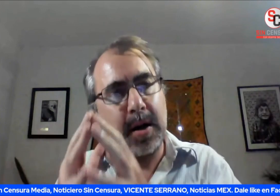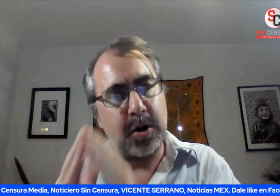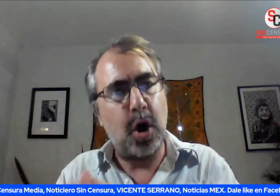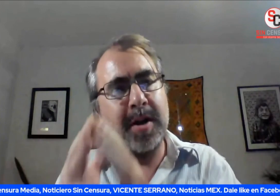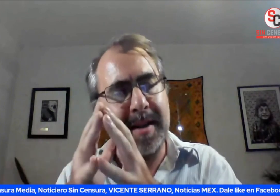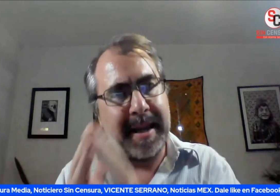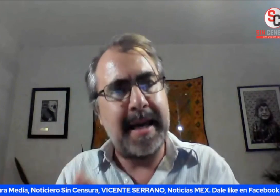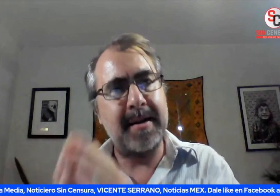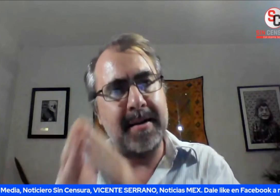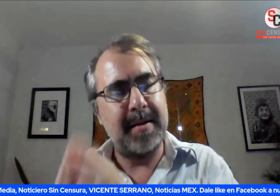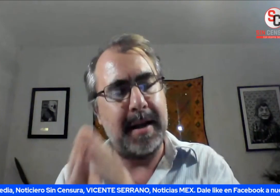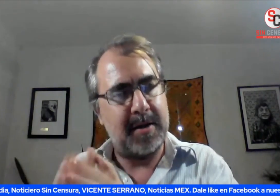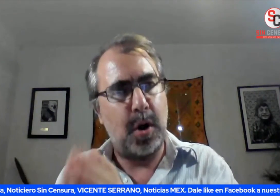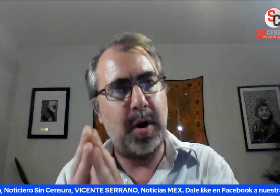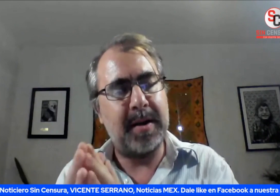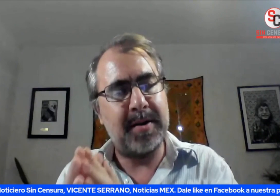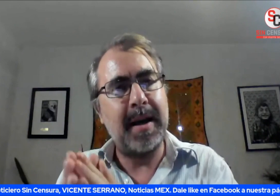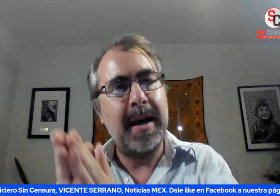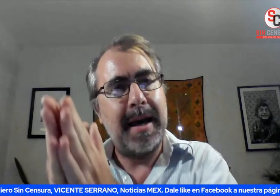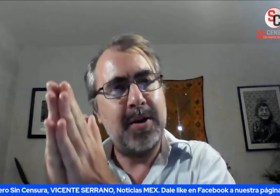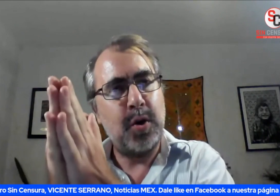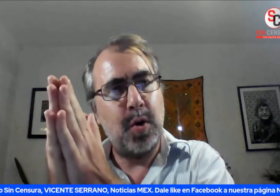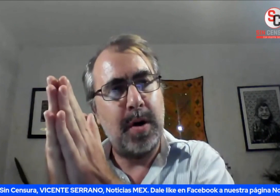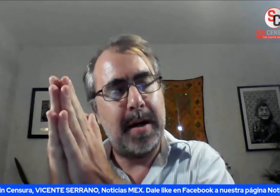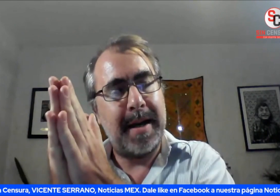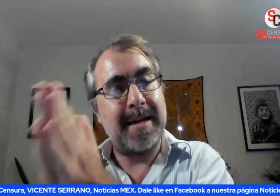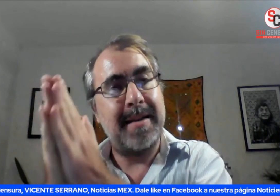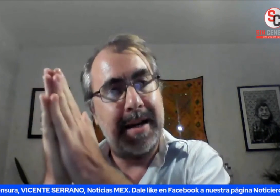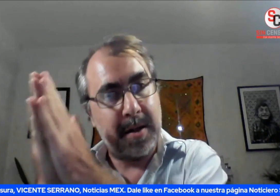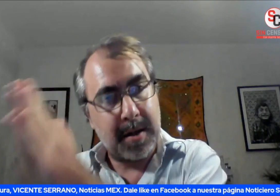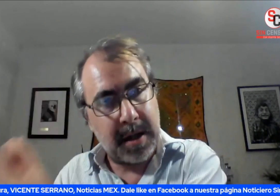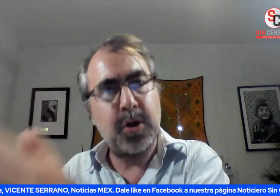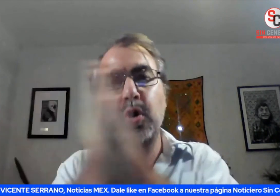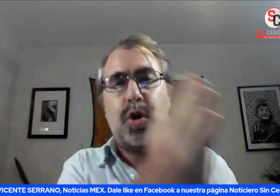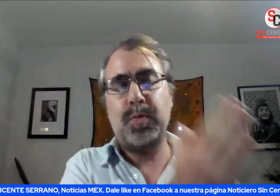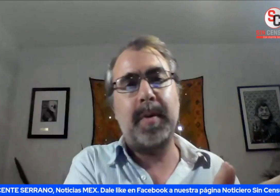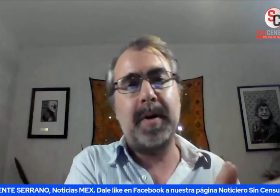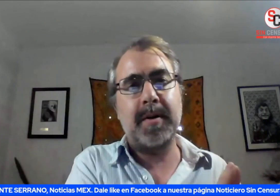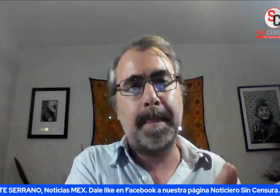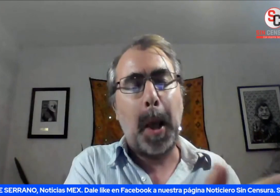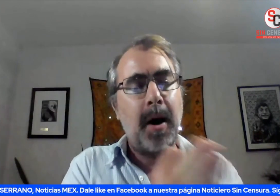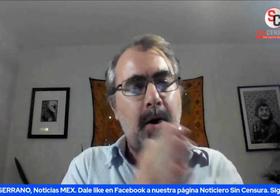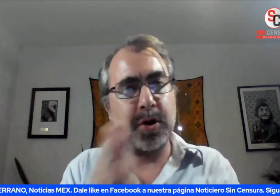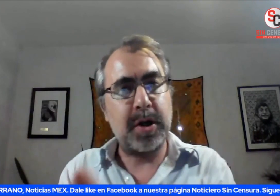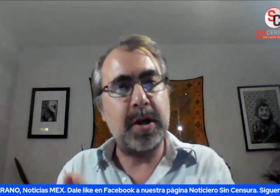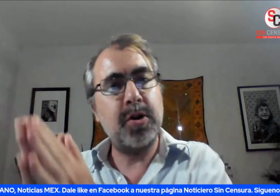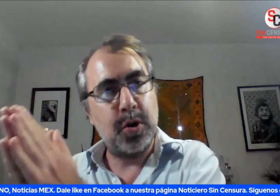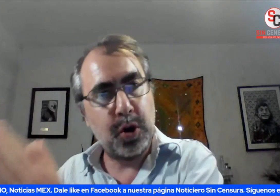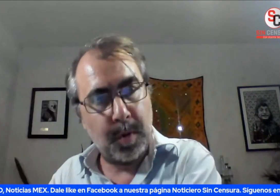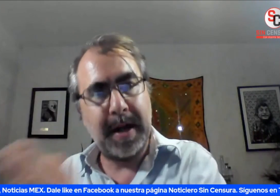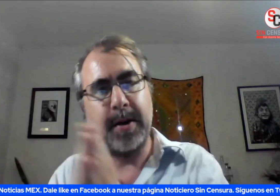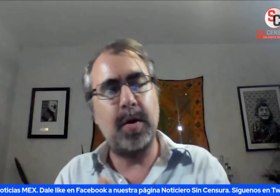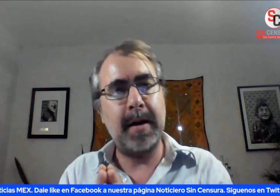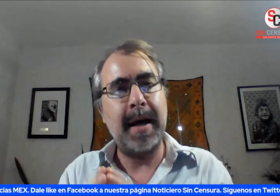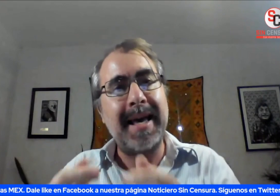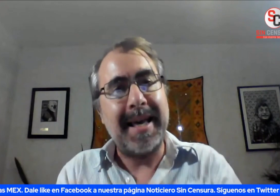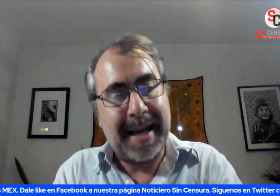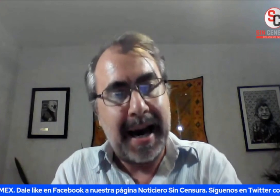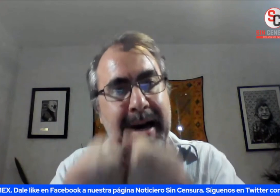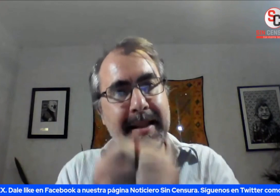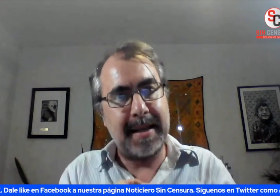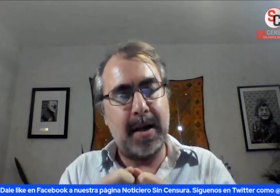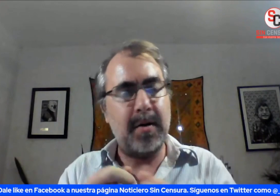recordemos, es muy importante, todas las guerras de las drogas es una guerra de los ricos contra los pobres. Los ricos consumen la